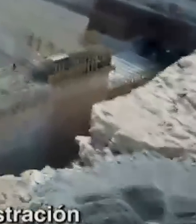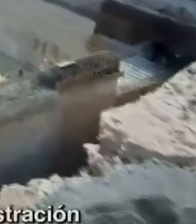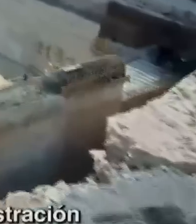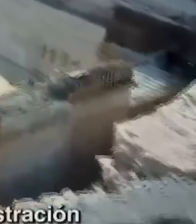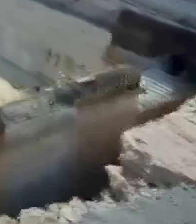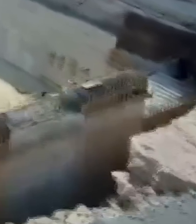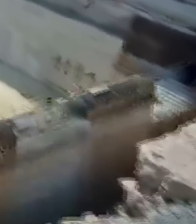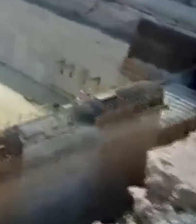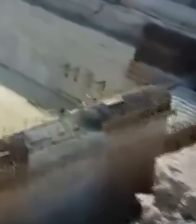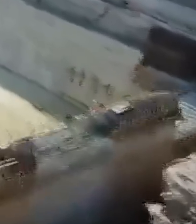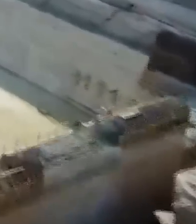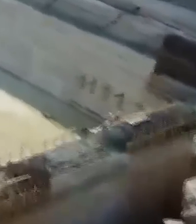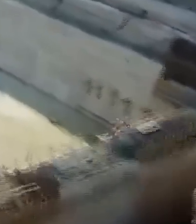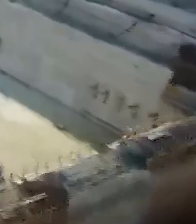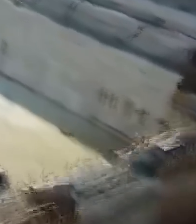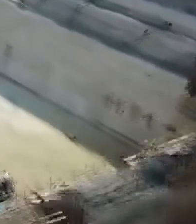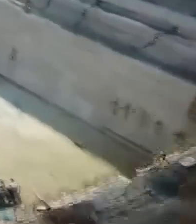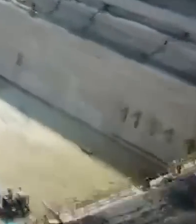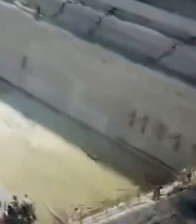actual administración de